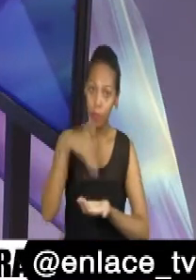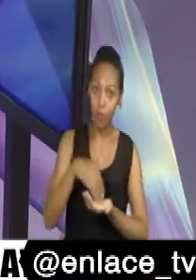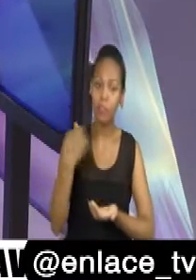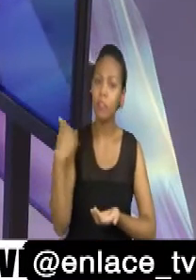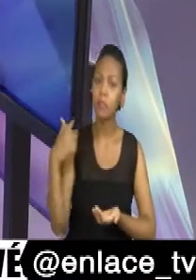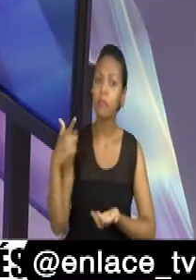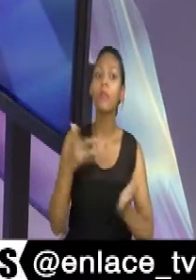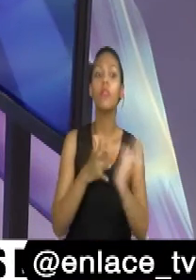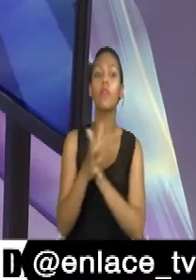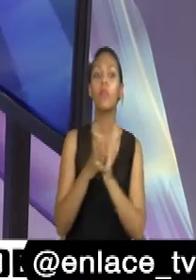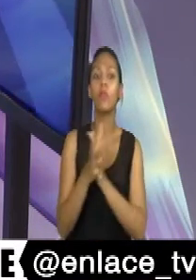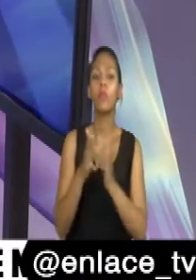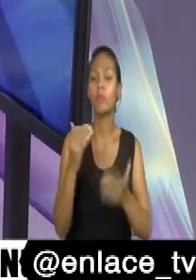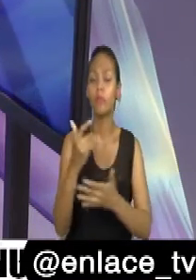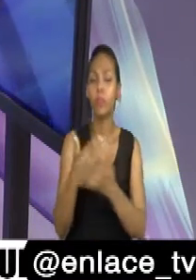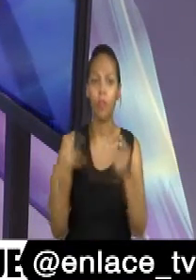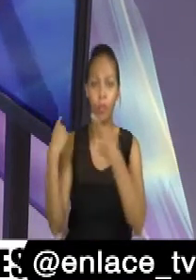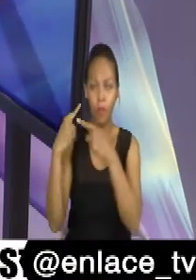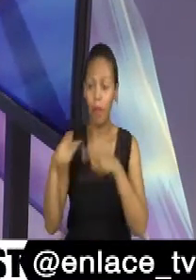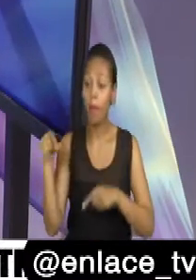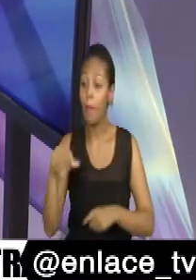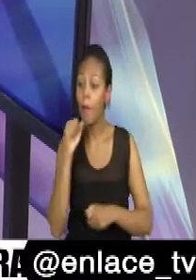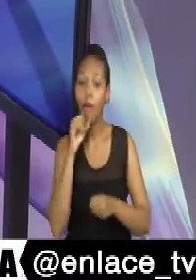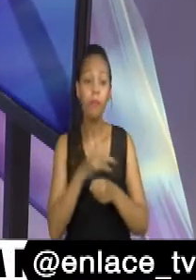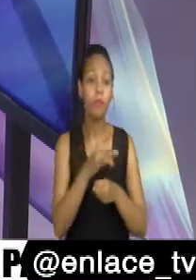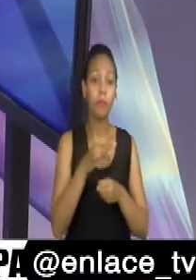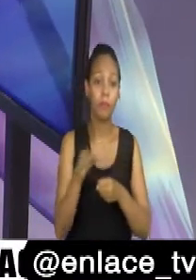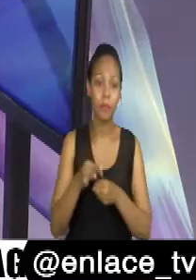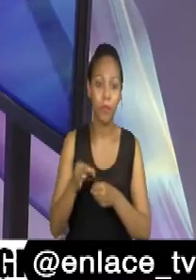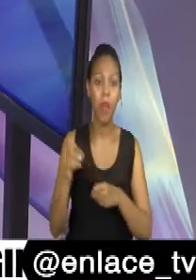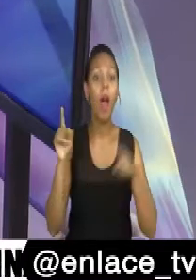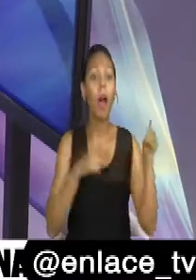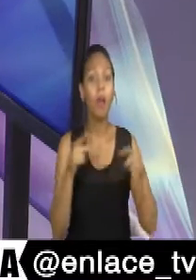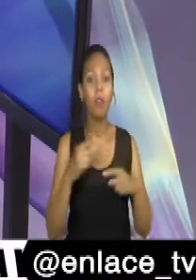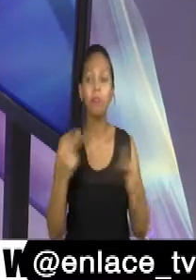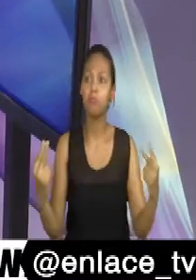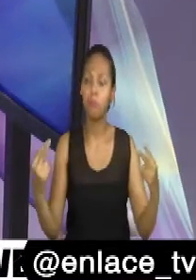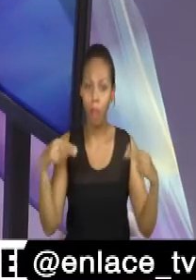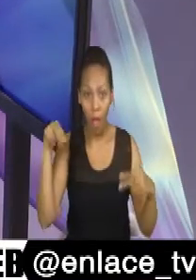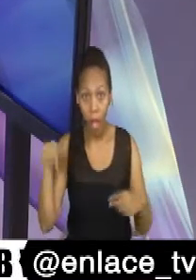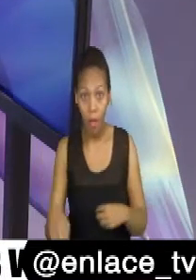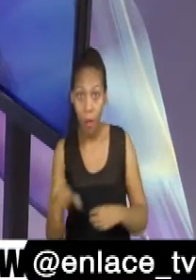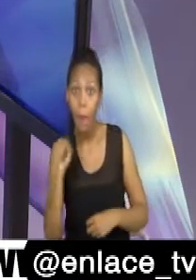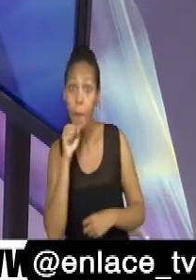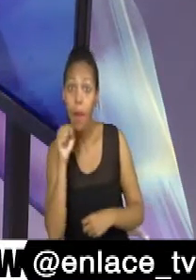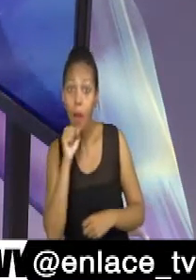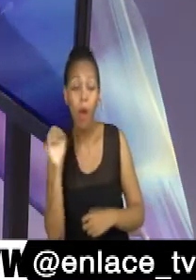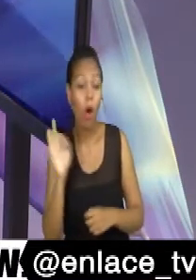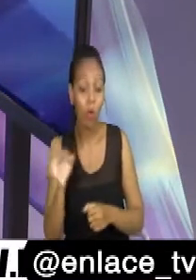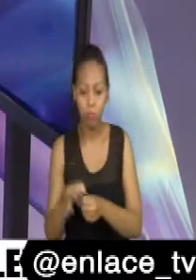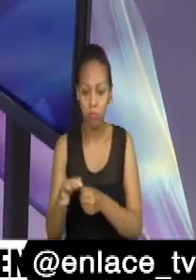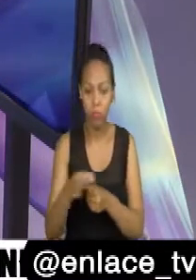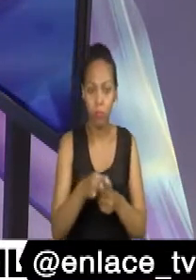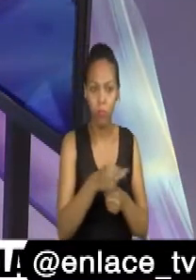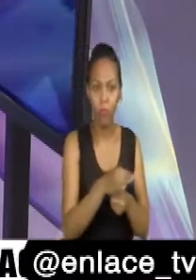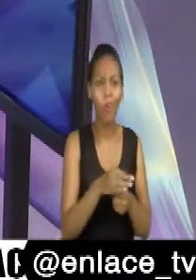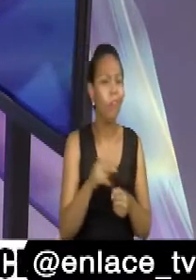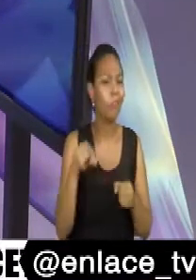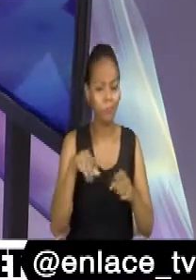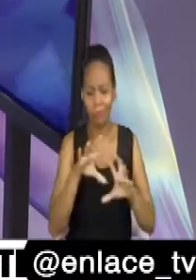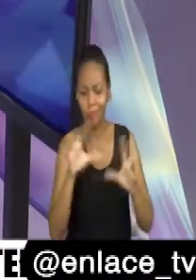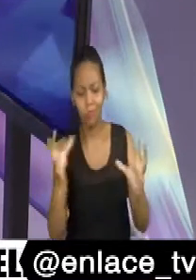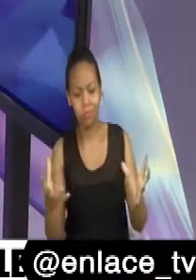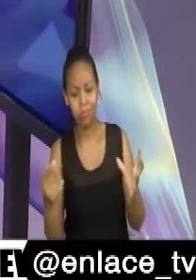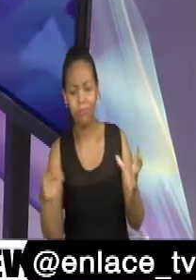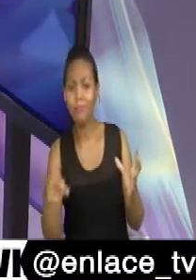en nuestra ciudad y región. Saludamos a quienes nos ven en Barranca Bermeja, el Magdalena Medio y a quienes lo hacen desde cualquier parte del mundo